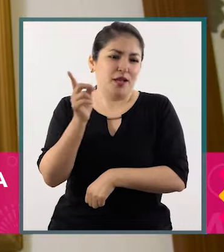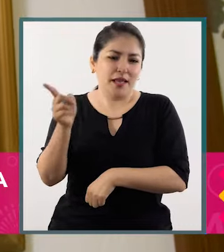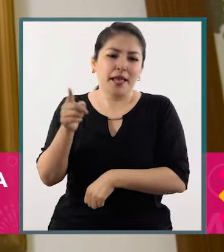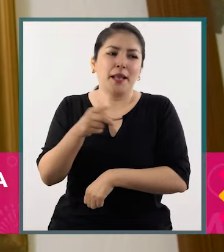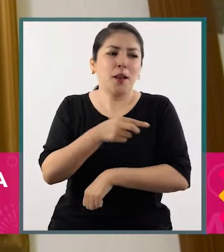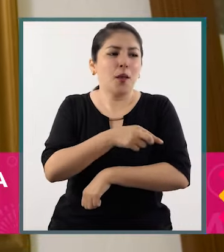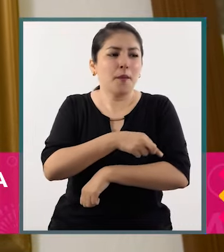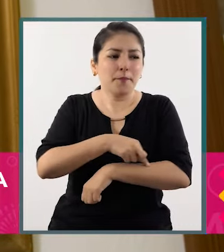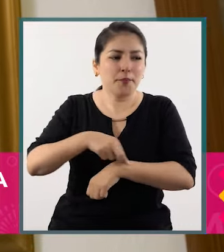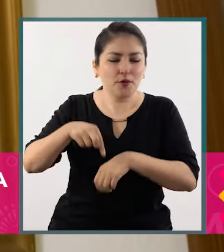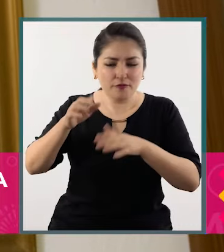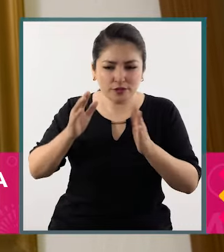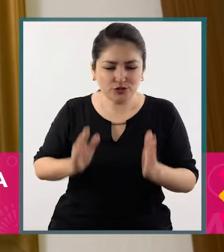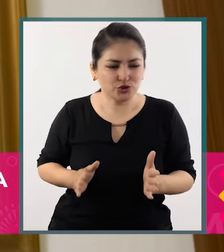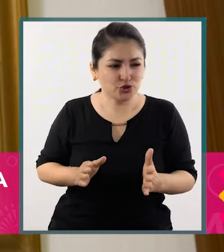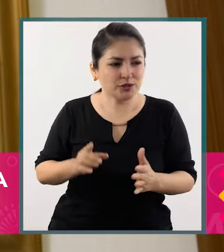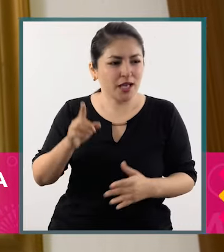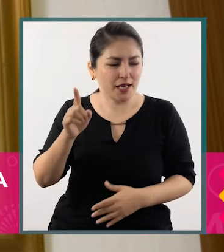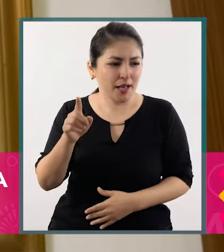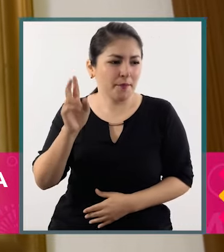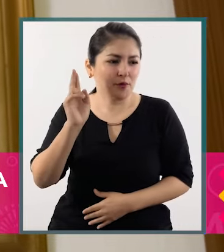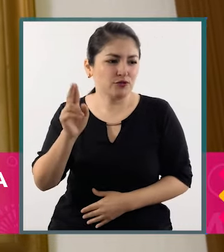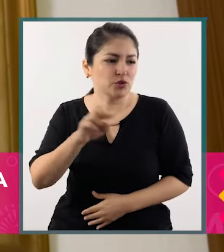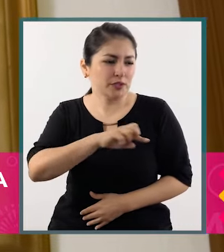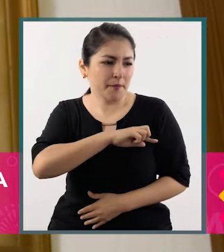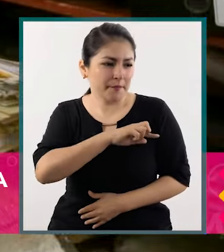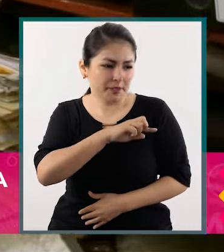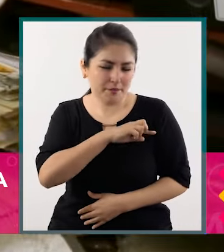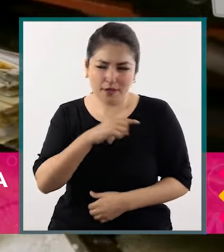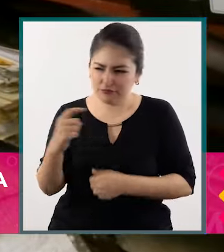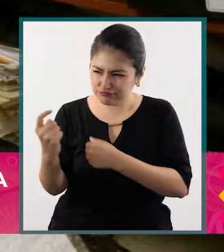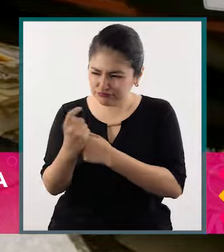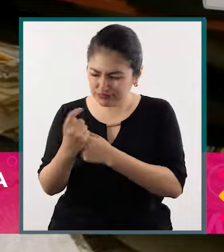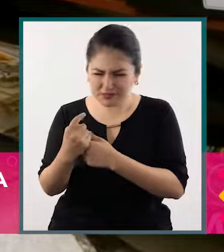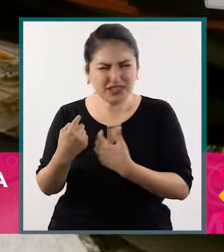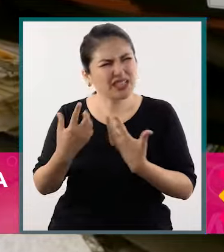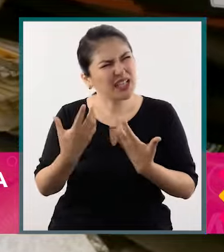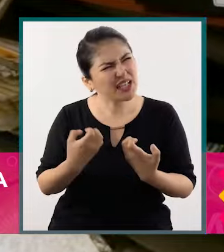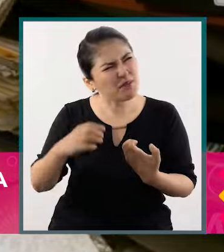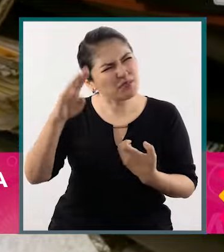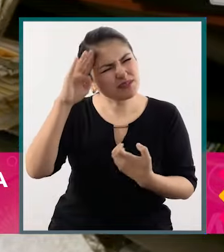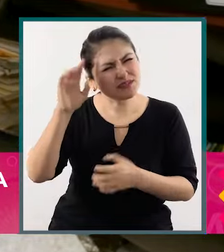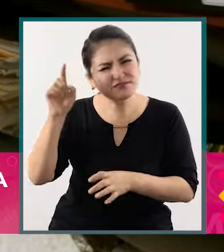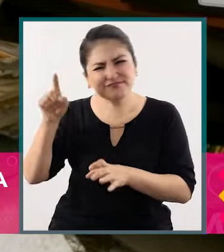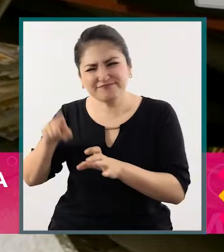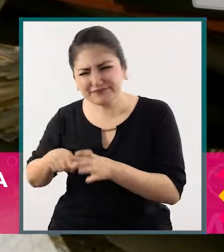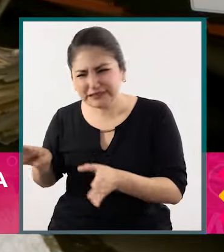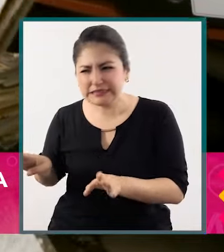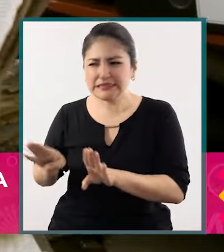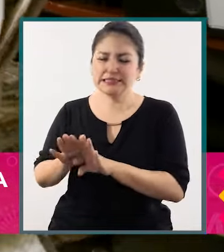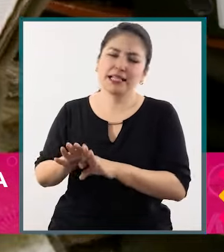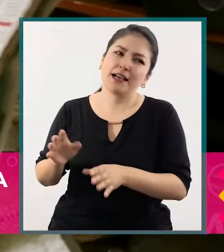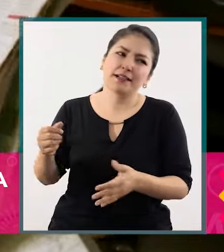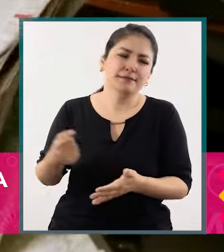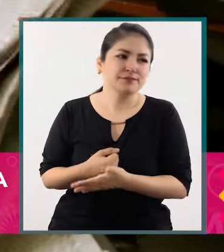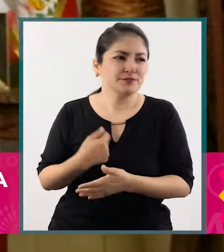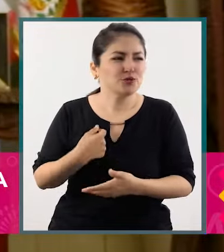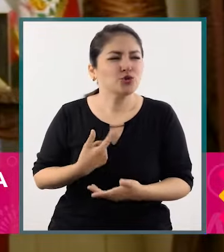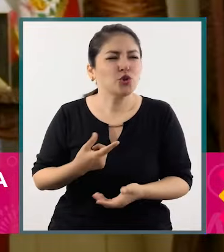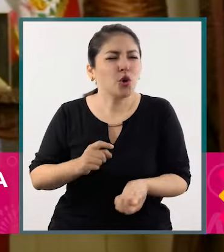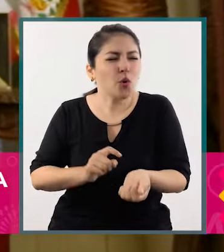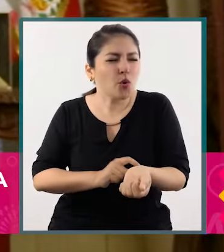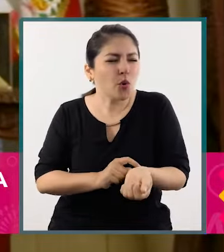Es profesor de primaria, graduado en la Escuela Normal de Moyobamba. Quiso ser policía, pero no ingresó a la PIB. La vena